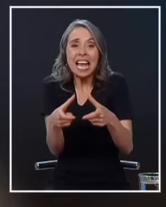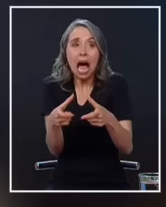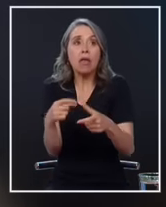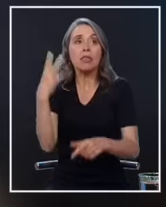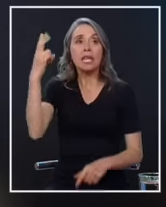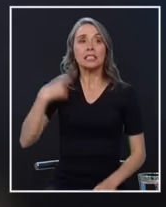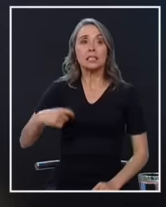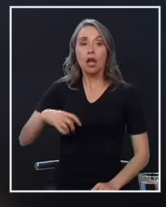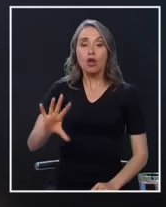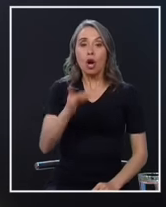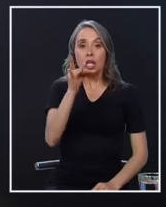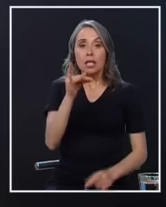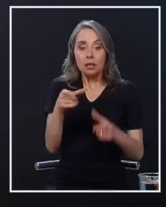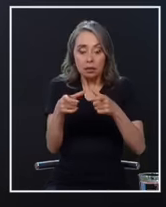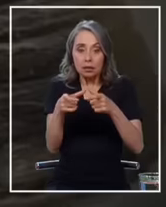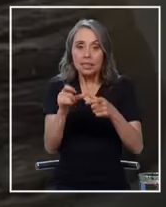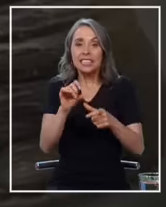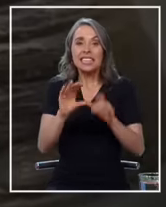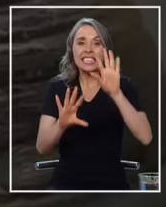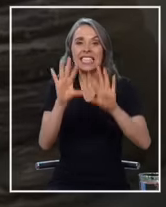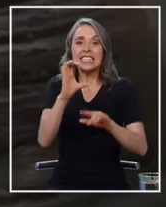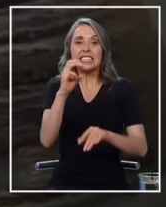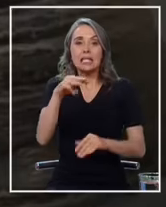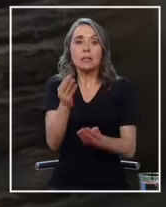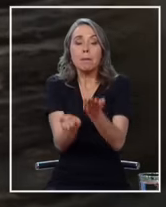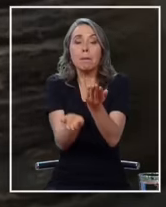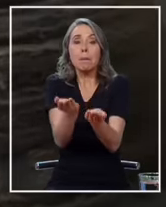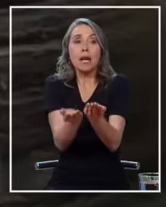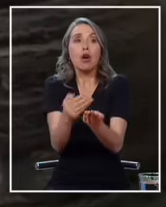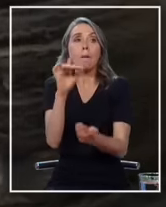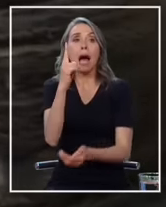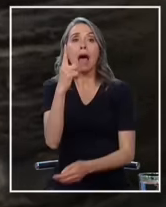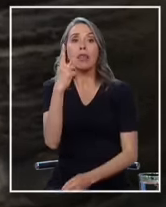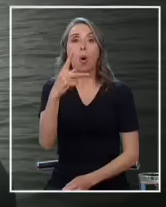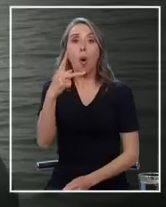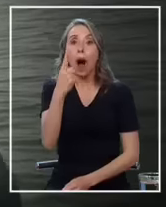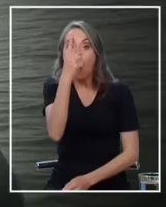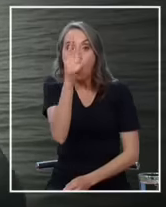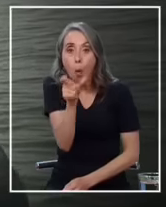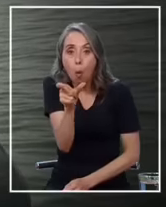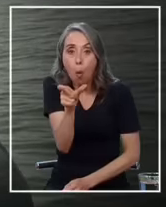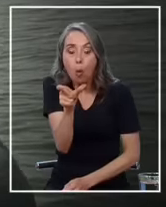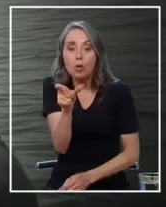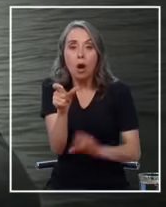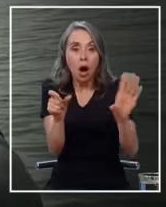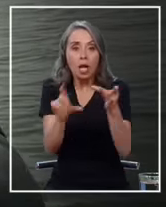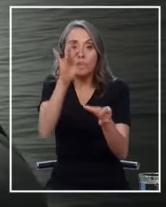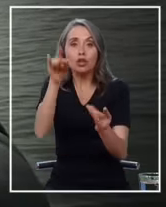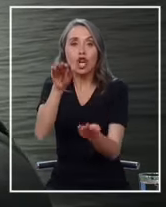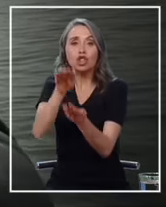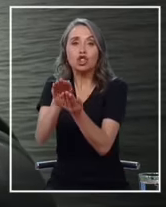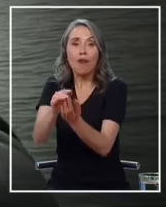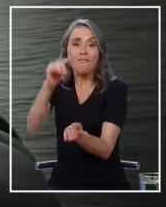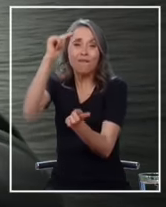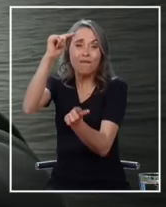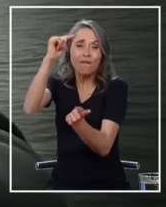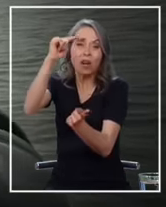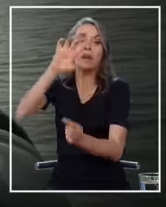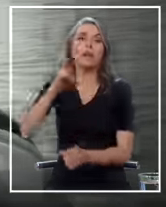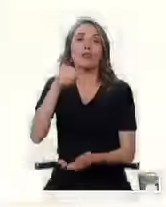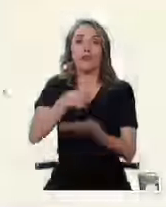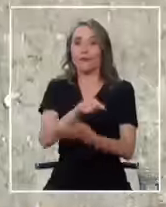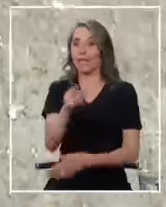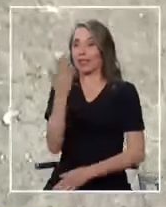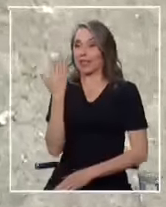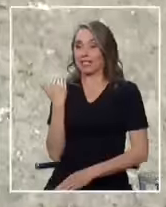en Estados Unidos. Midió 15 centímetros y pesó un poco más de un kilo. Hallazgos que se suman al choro gigante encontrado este fin